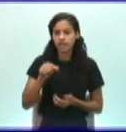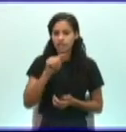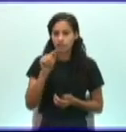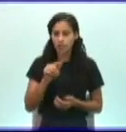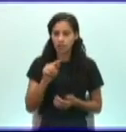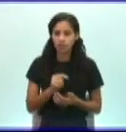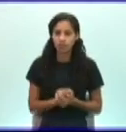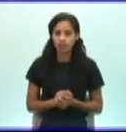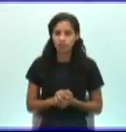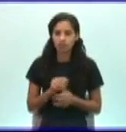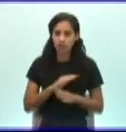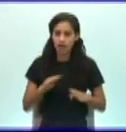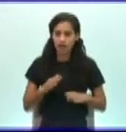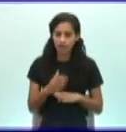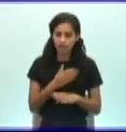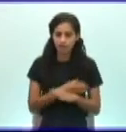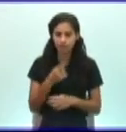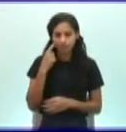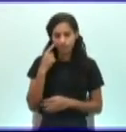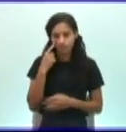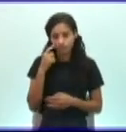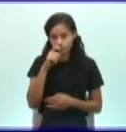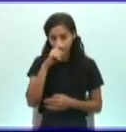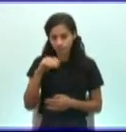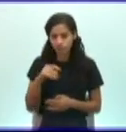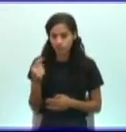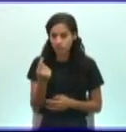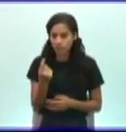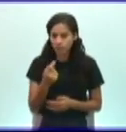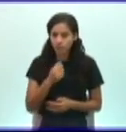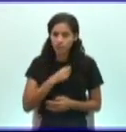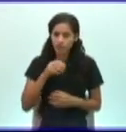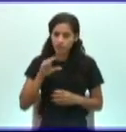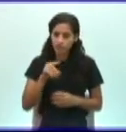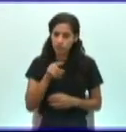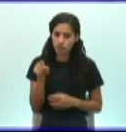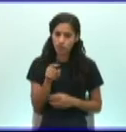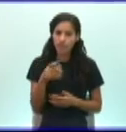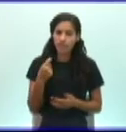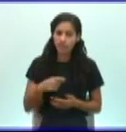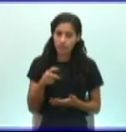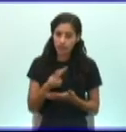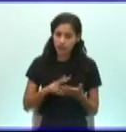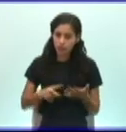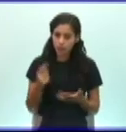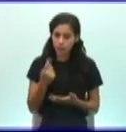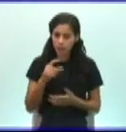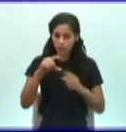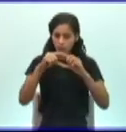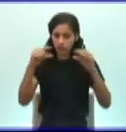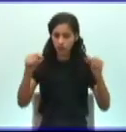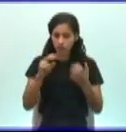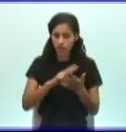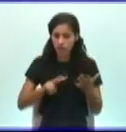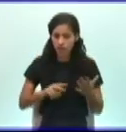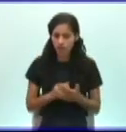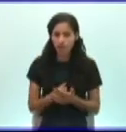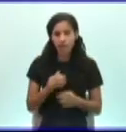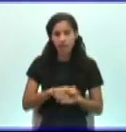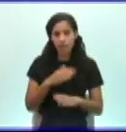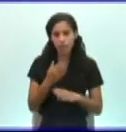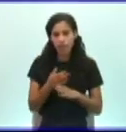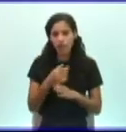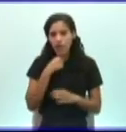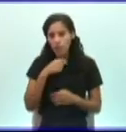actividad ya los niños la conocen. Solo recomendarles que deben leer bien las oraciones para determinar